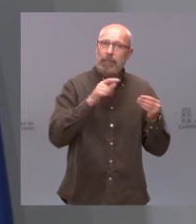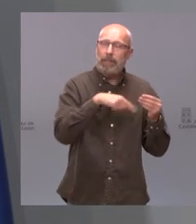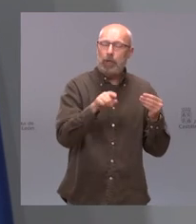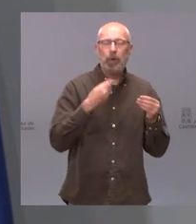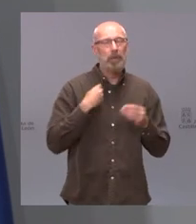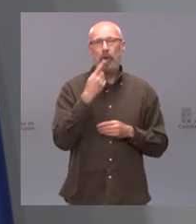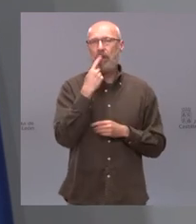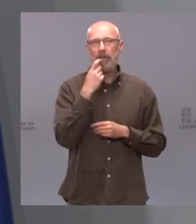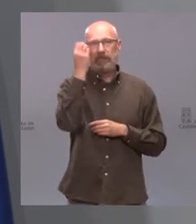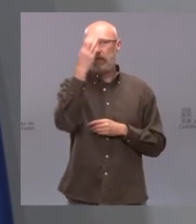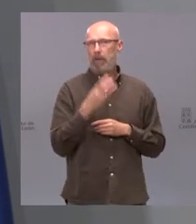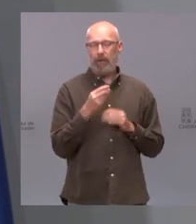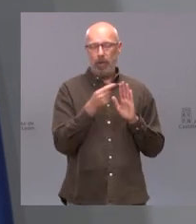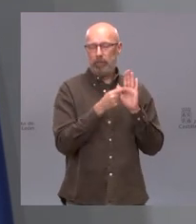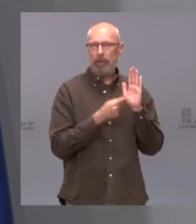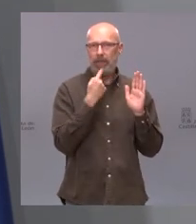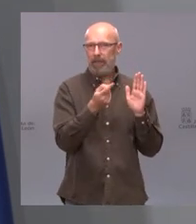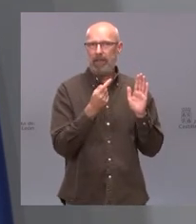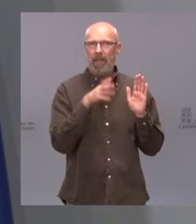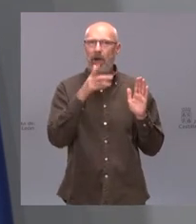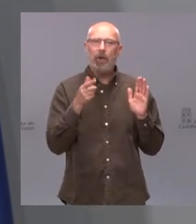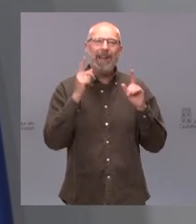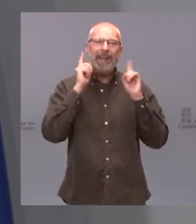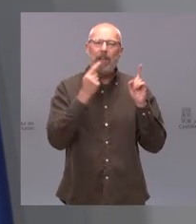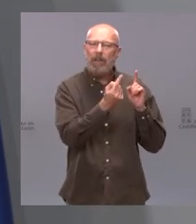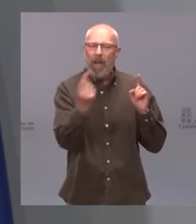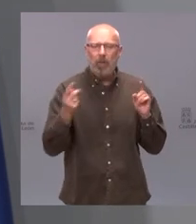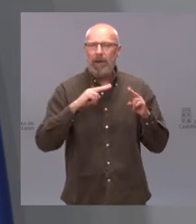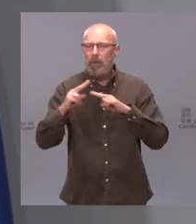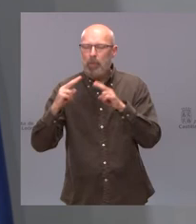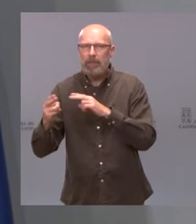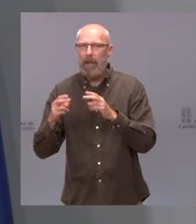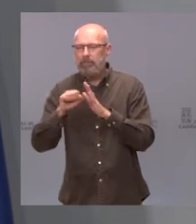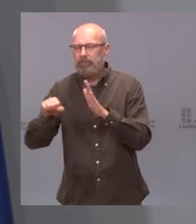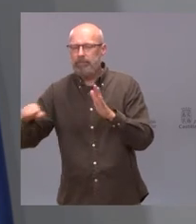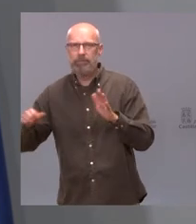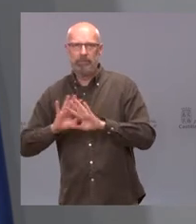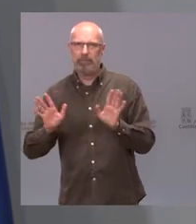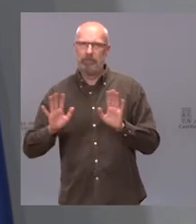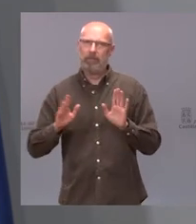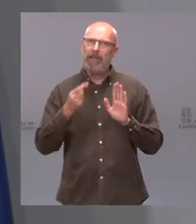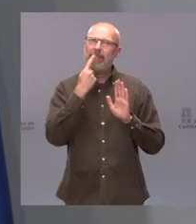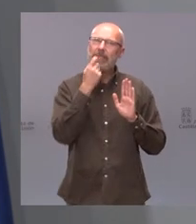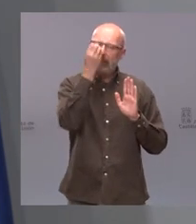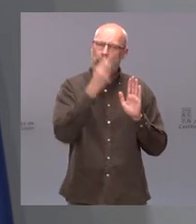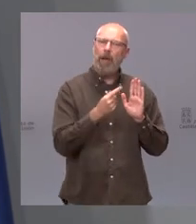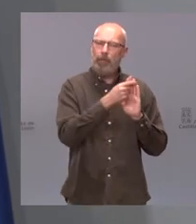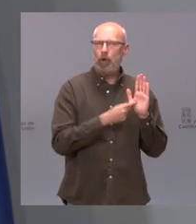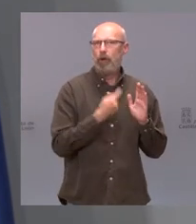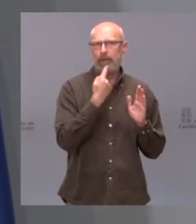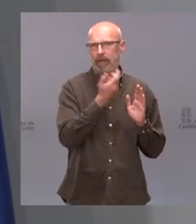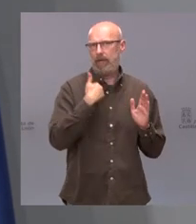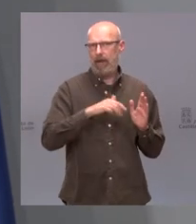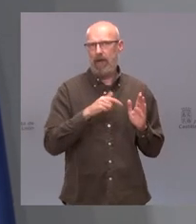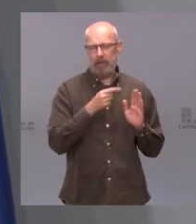la casuística de la charanga, a la boda, el viaje, no, esto está en el semáforo, y lo que se puede y lo que no se puede hacer